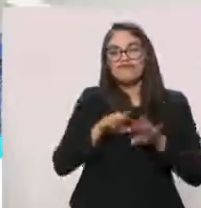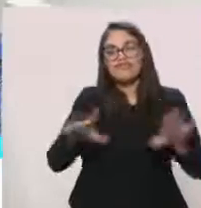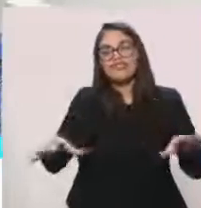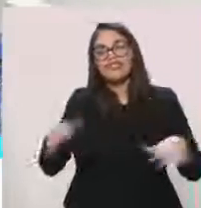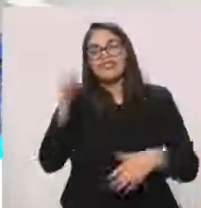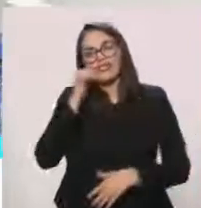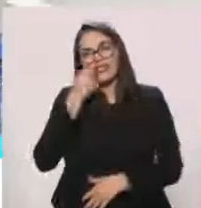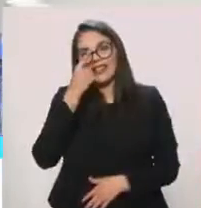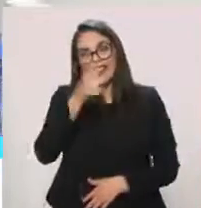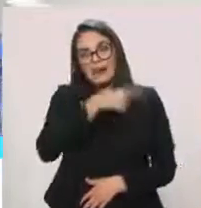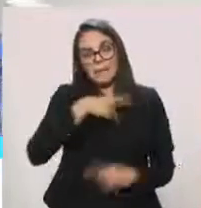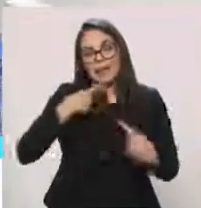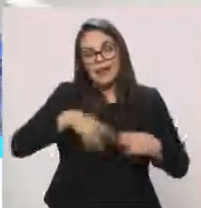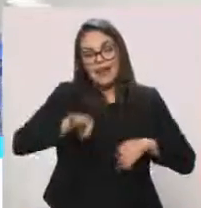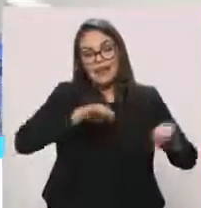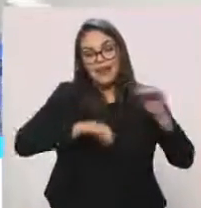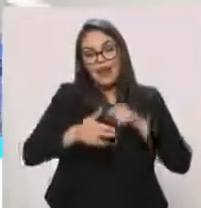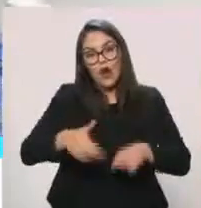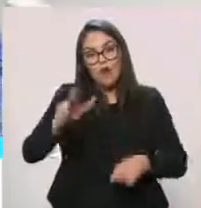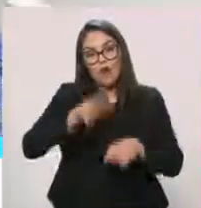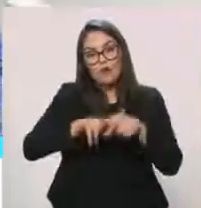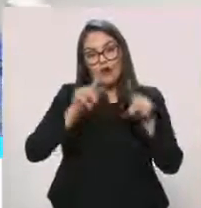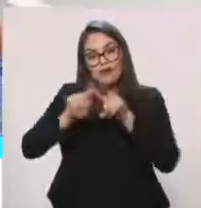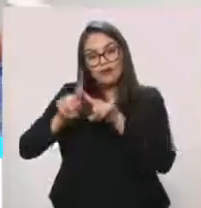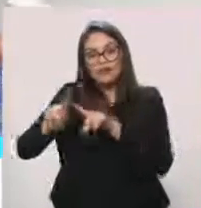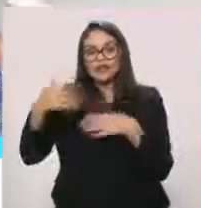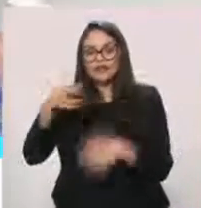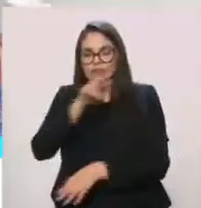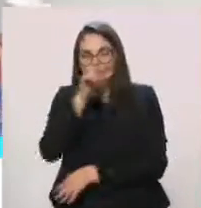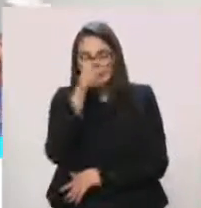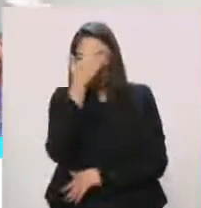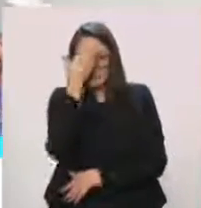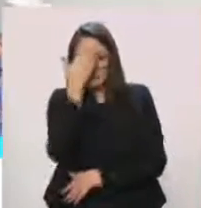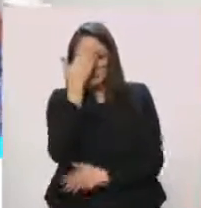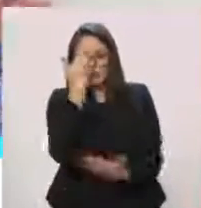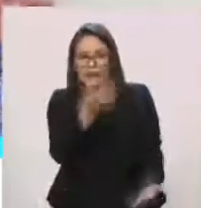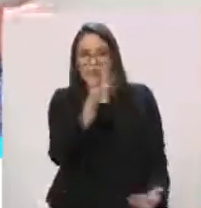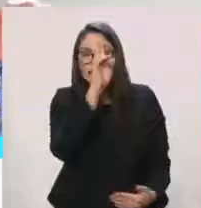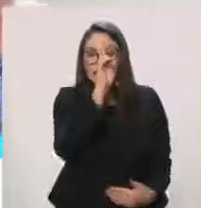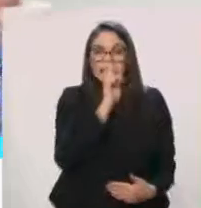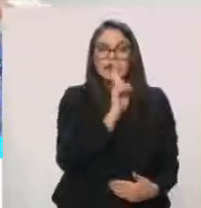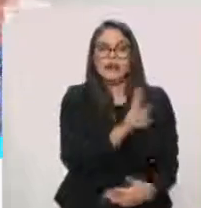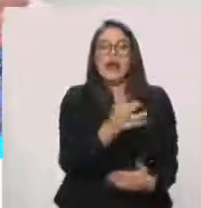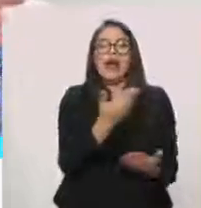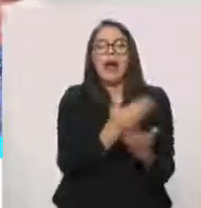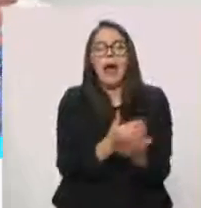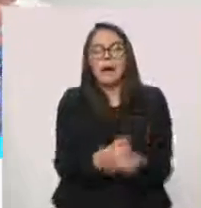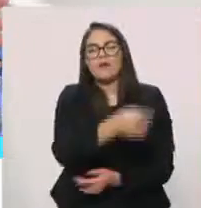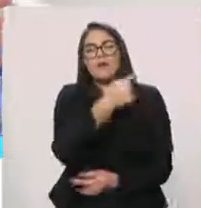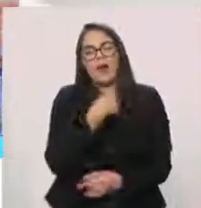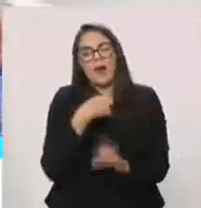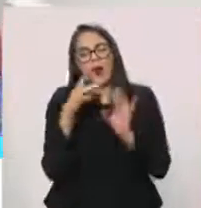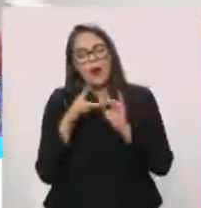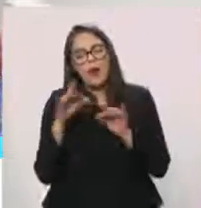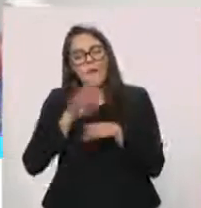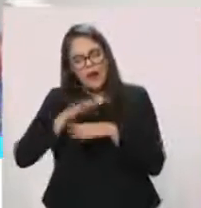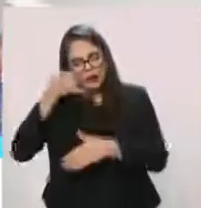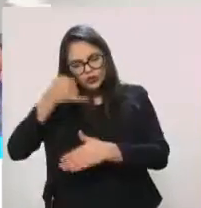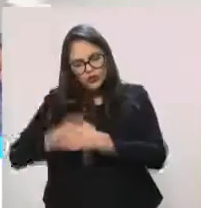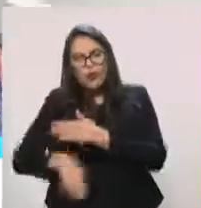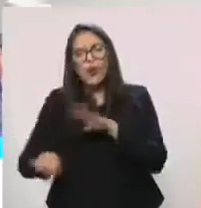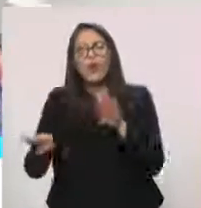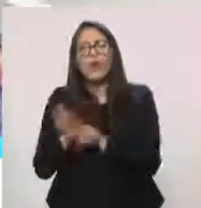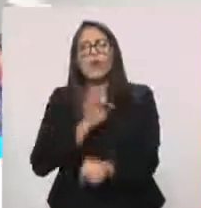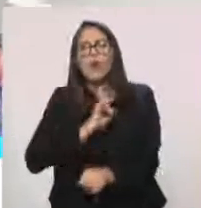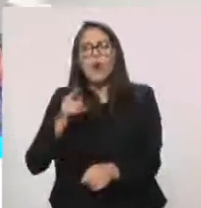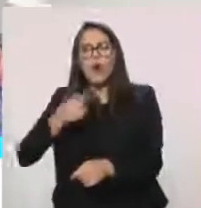merece nuestro apoyo, pero también pues un poco de apapacho y de ayudarlos a salir adelante en esta situación. Cuéntanos más a detalle cómo podemos unirnos a Comida